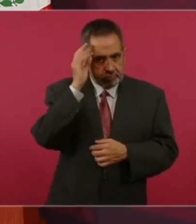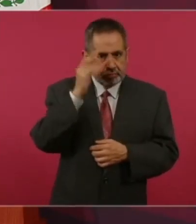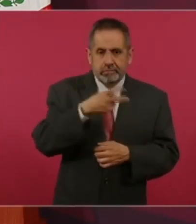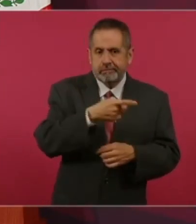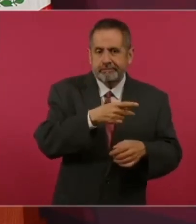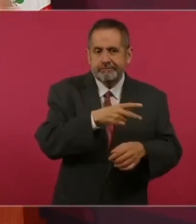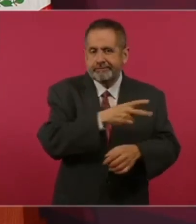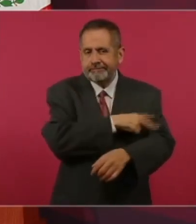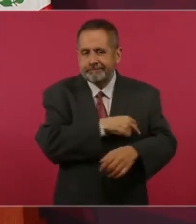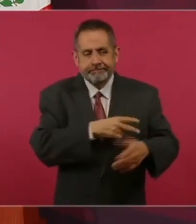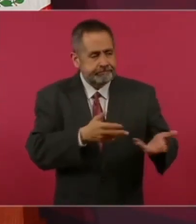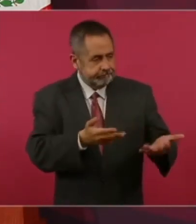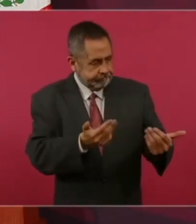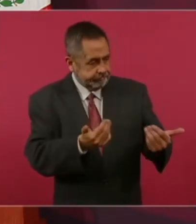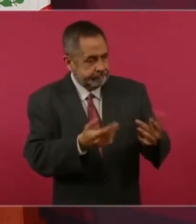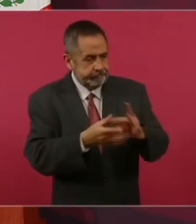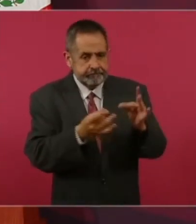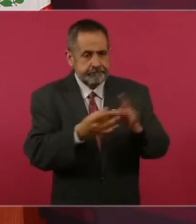¿Cómo?